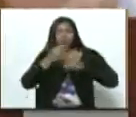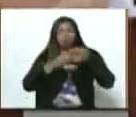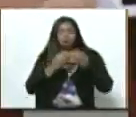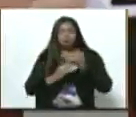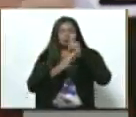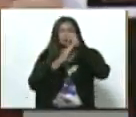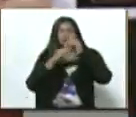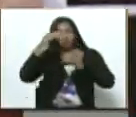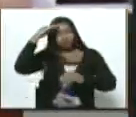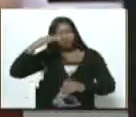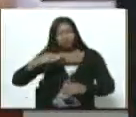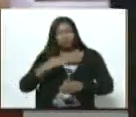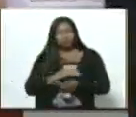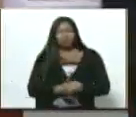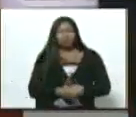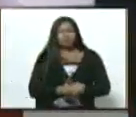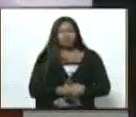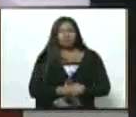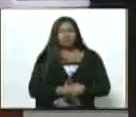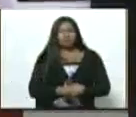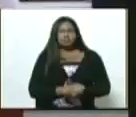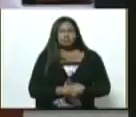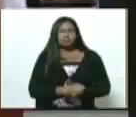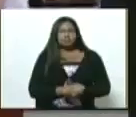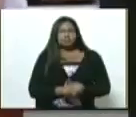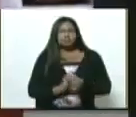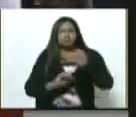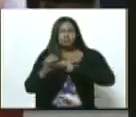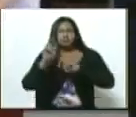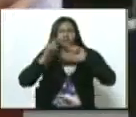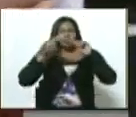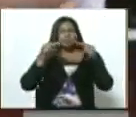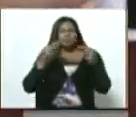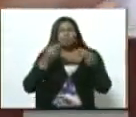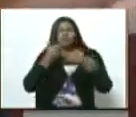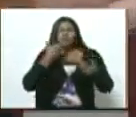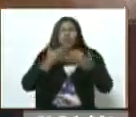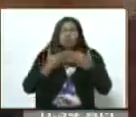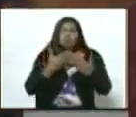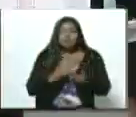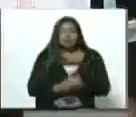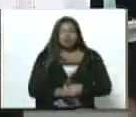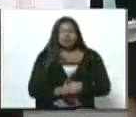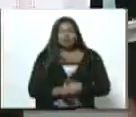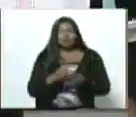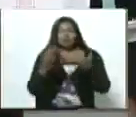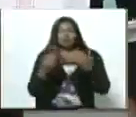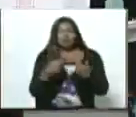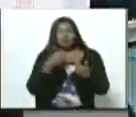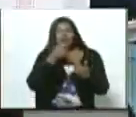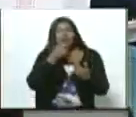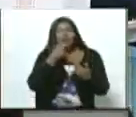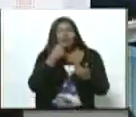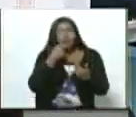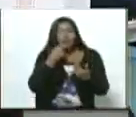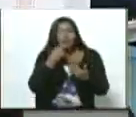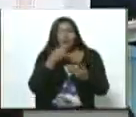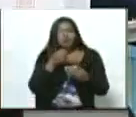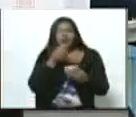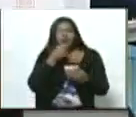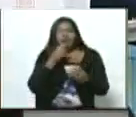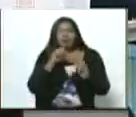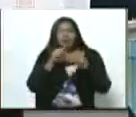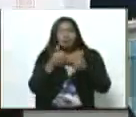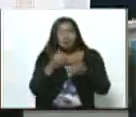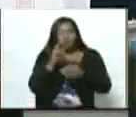comandante supremo Hugo Chávez, dice Cañón Comunicacional por la Paz. Muchísimas gracias al general Bencir Guerrero por esta gran taza, está bonita. Vamos a empezar, vamos a